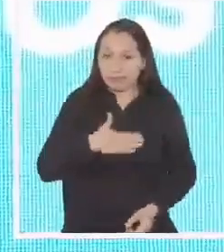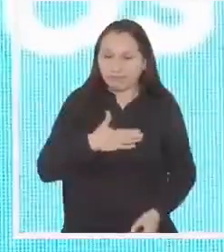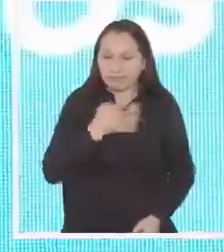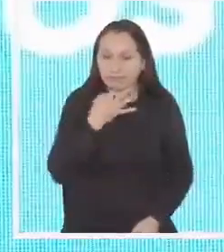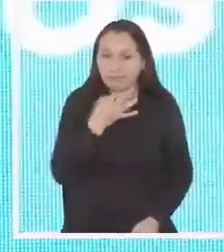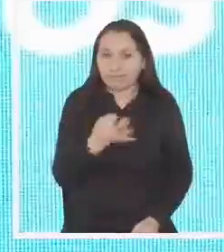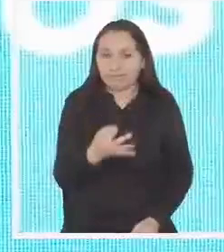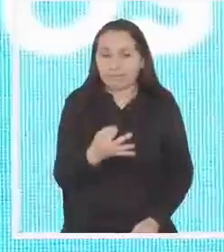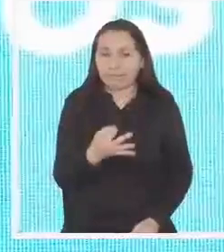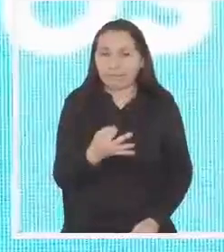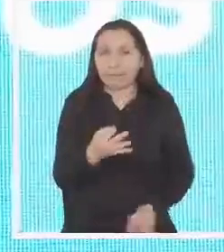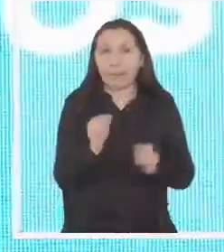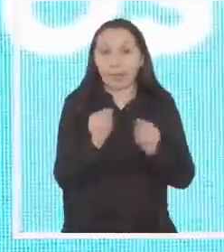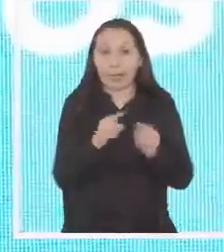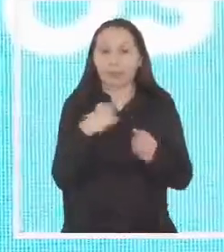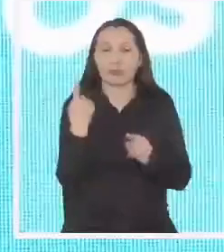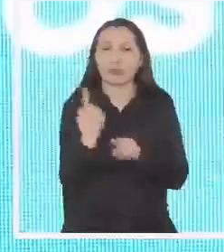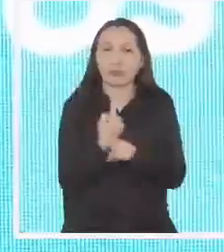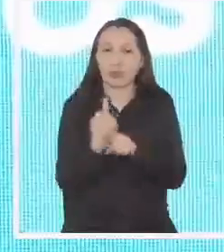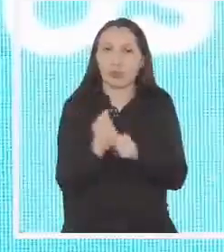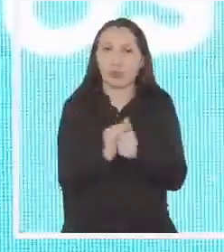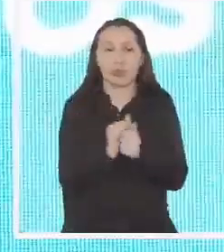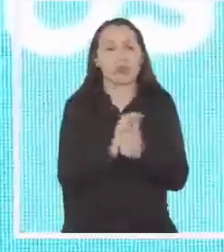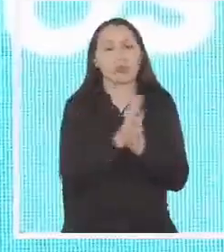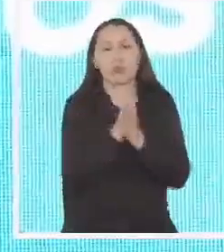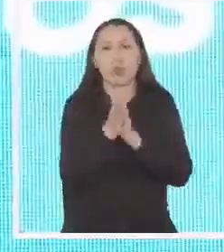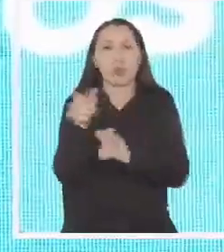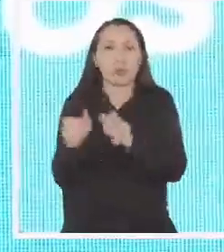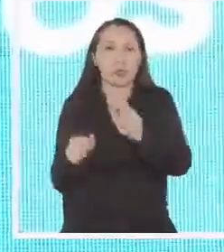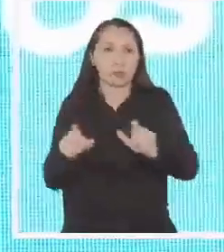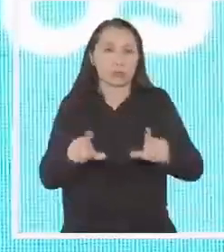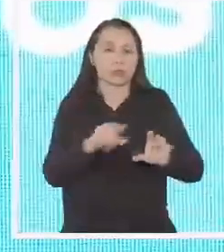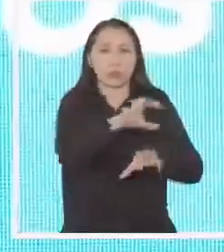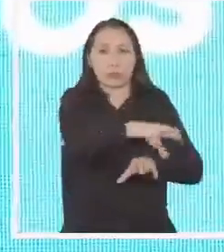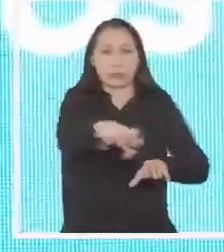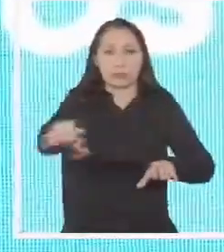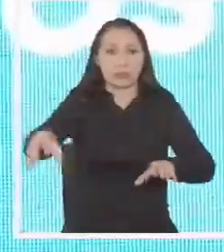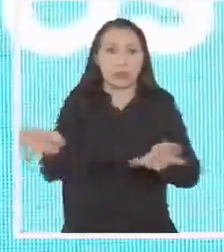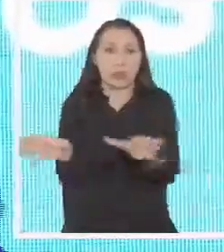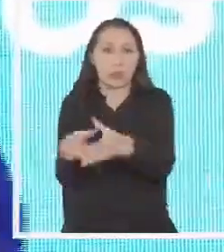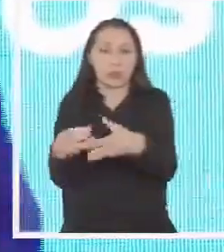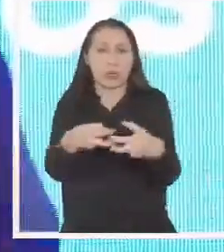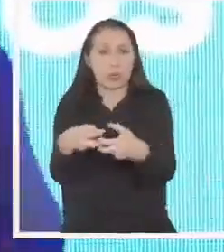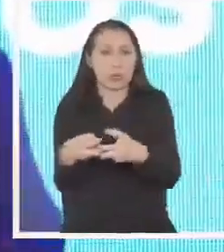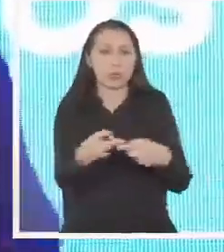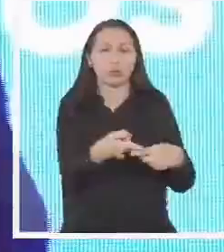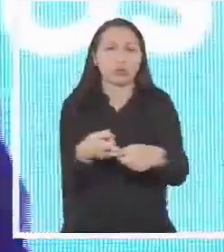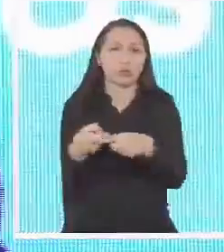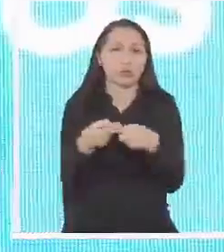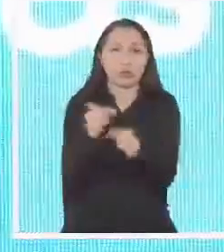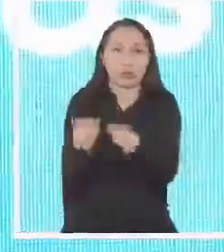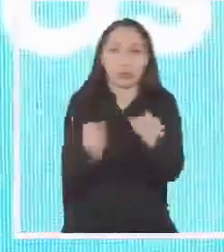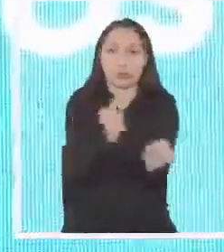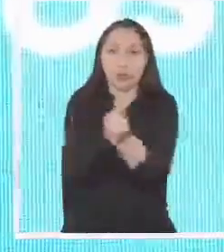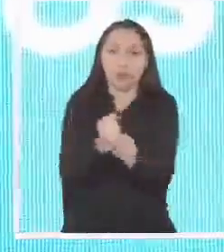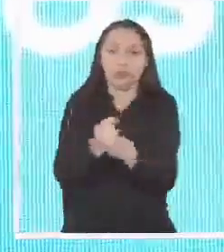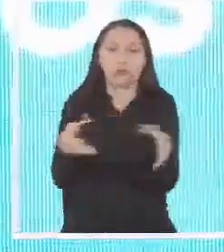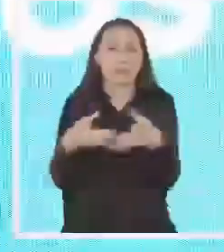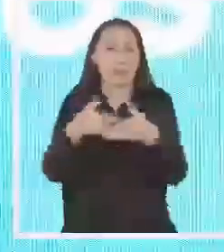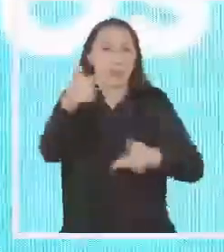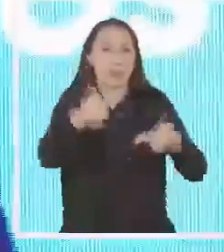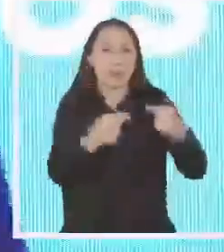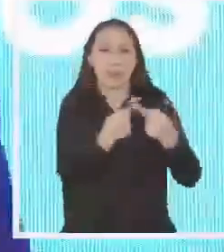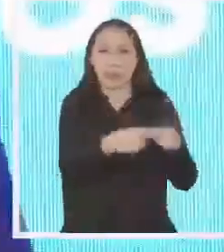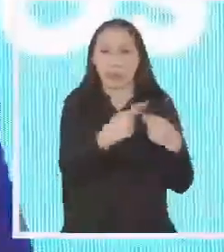que para ello estamos conversando con todos los actores, con organizaciones gremiales y sociales, con trabajadores, con partidos políticos